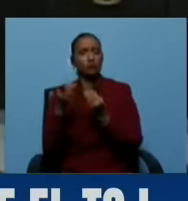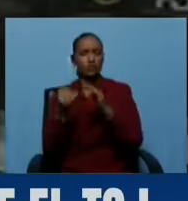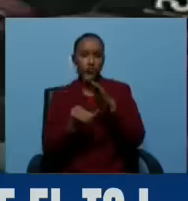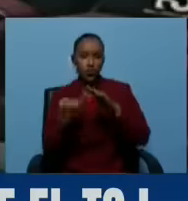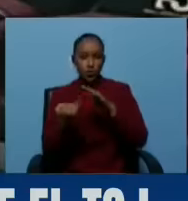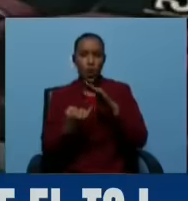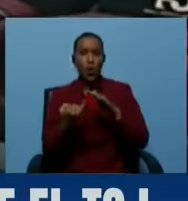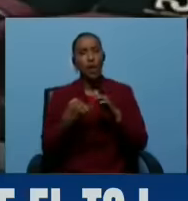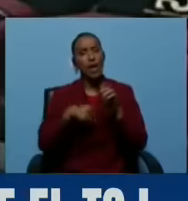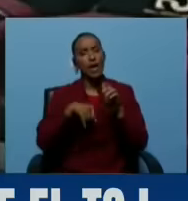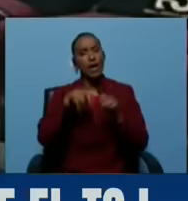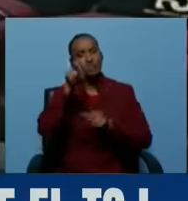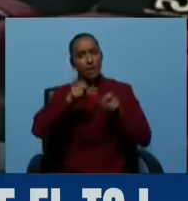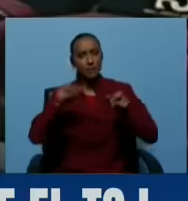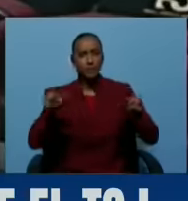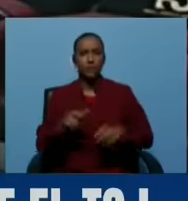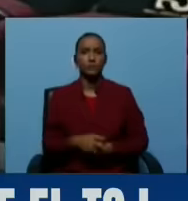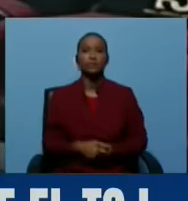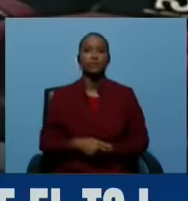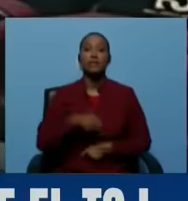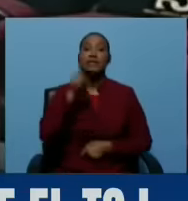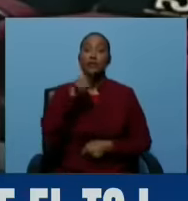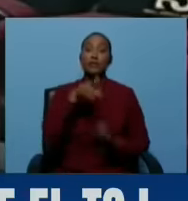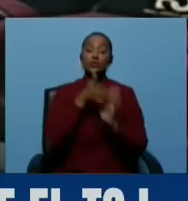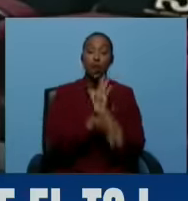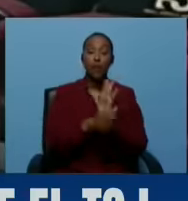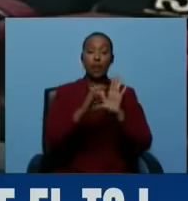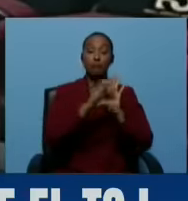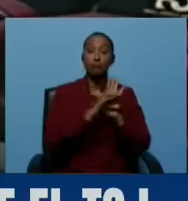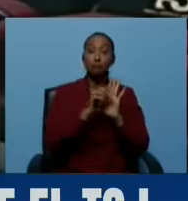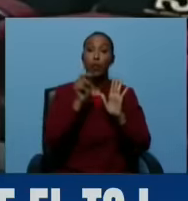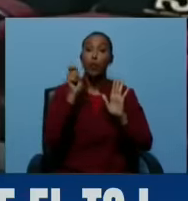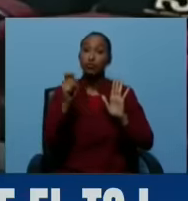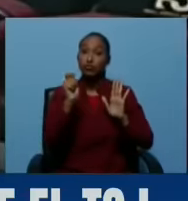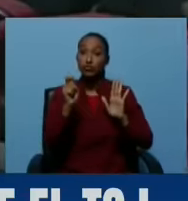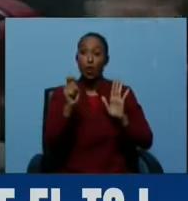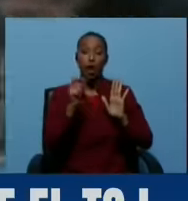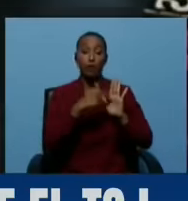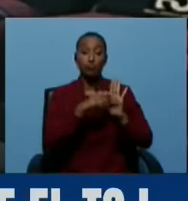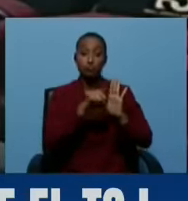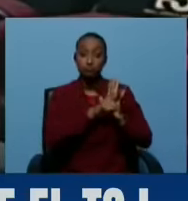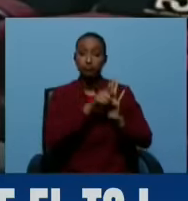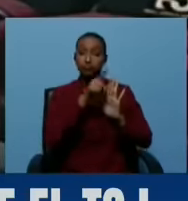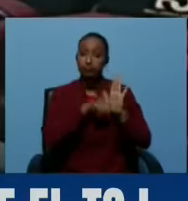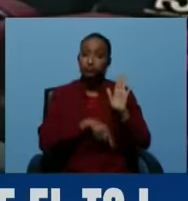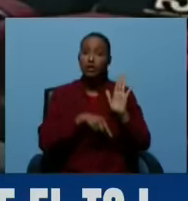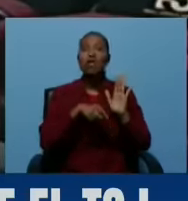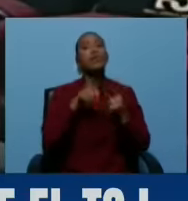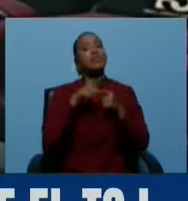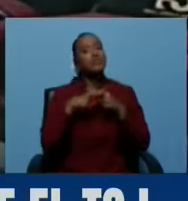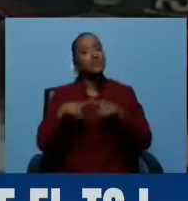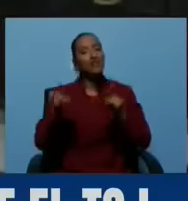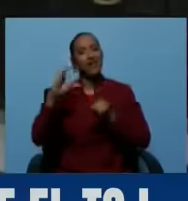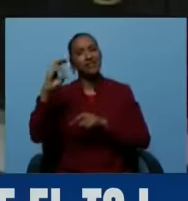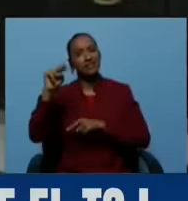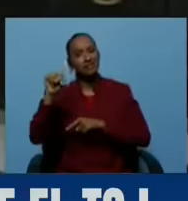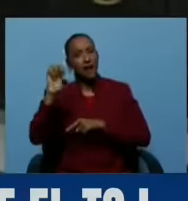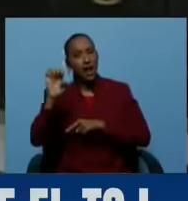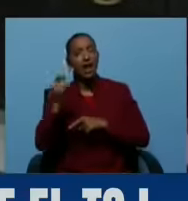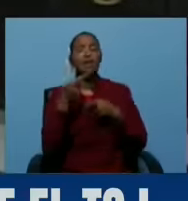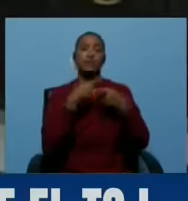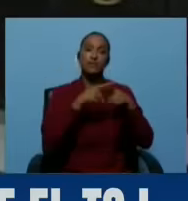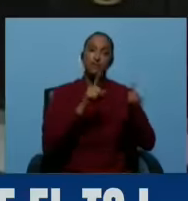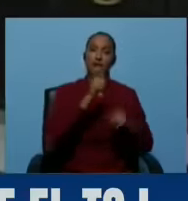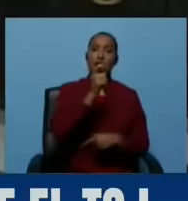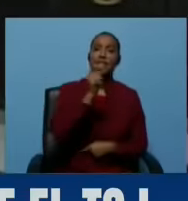conocer las demandas de amparo constitucional de contenido electoral, distintas a las atribuidas a la sala constitucional. Son algunas de las competencias que